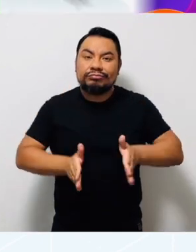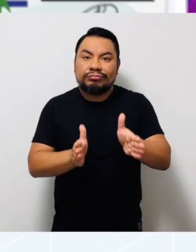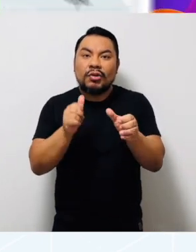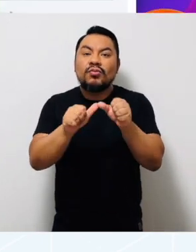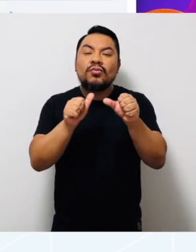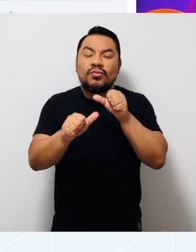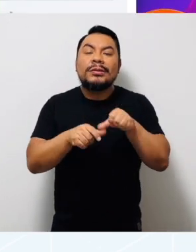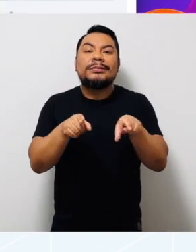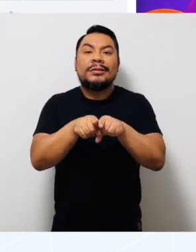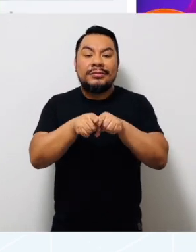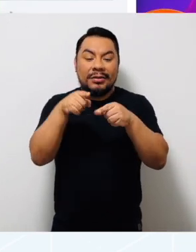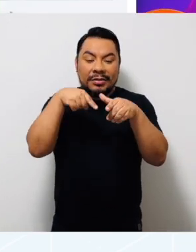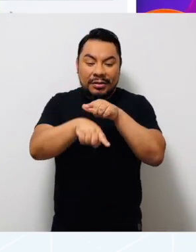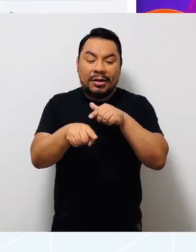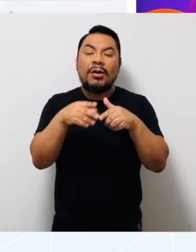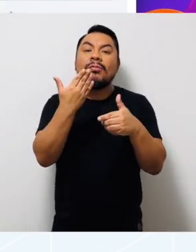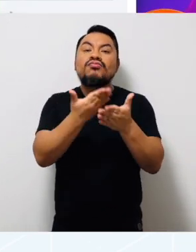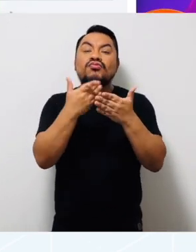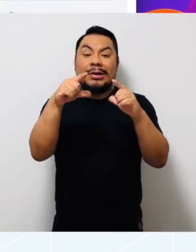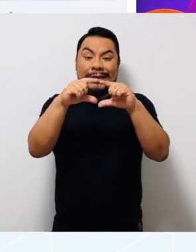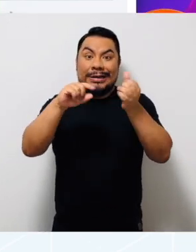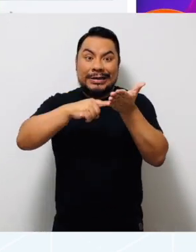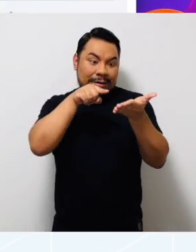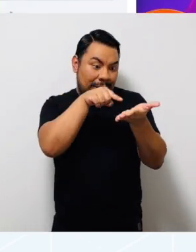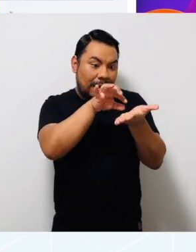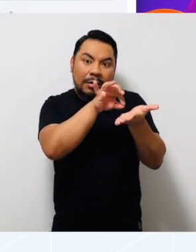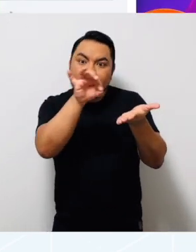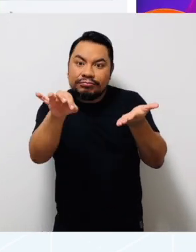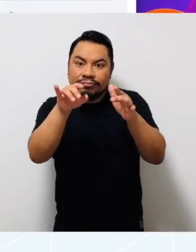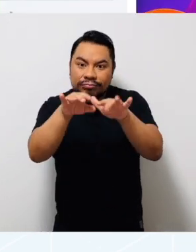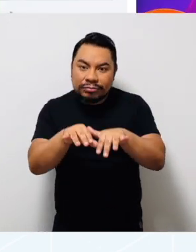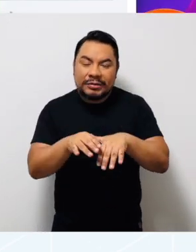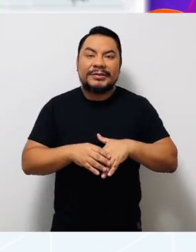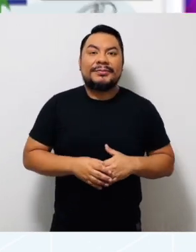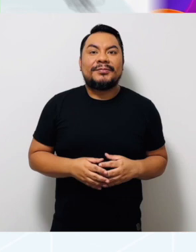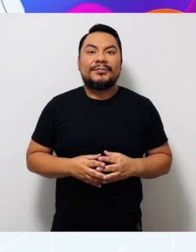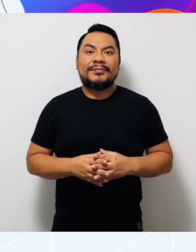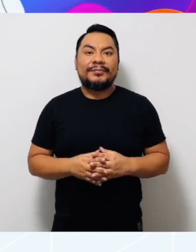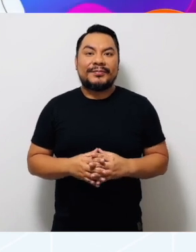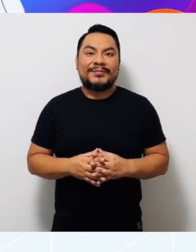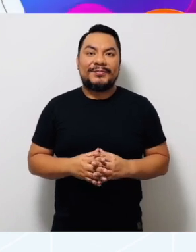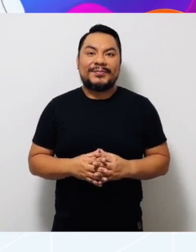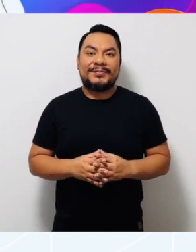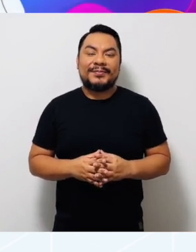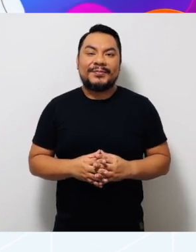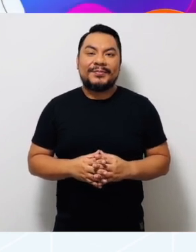de nacimiento e ingresa el ubigeo y el dígito verificador de tu DNI.